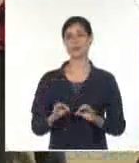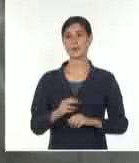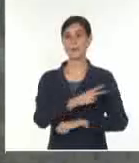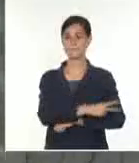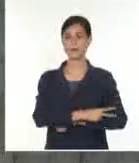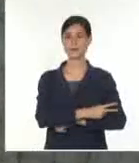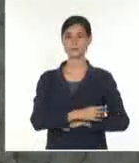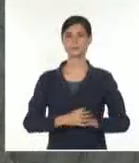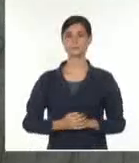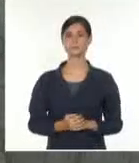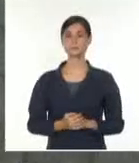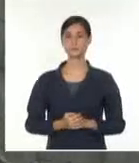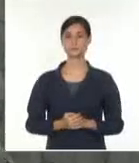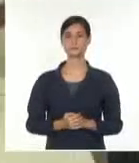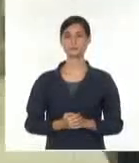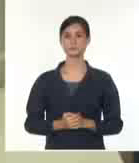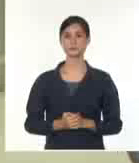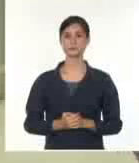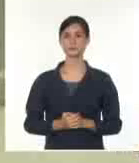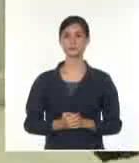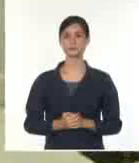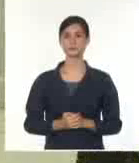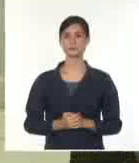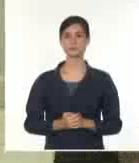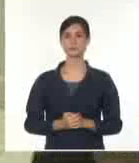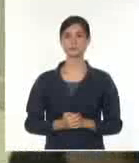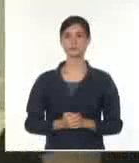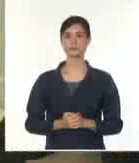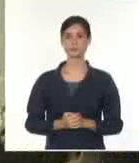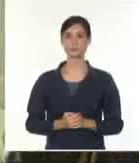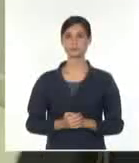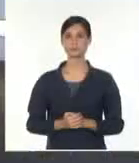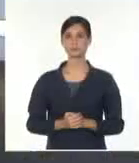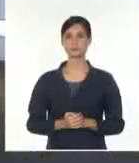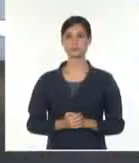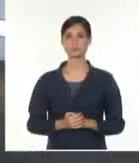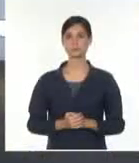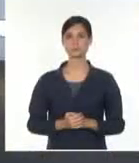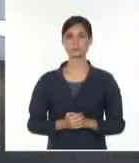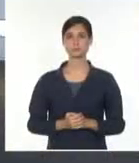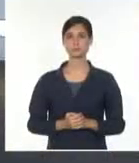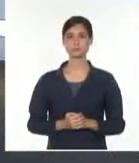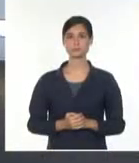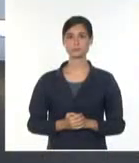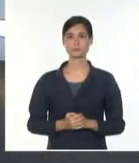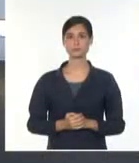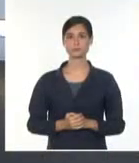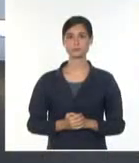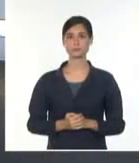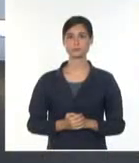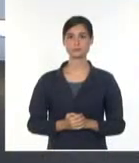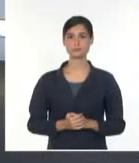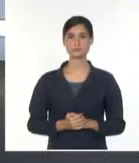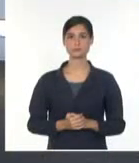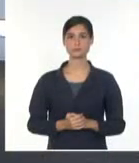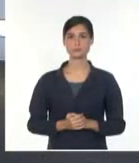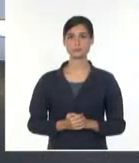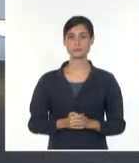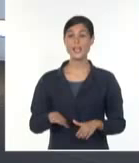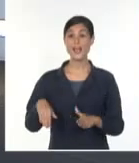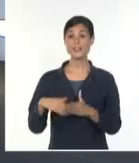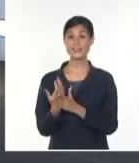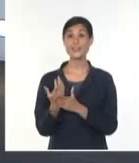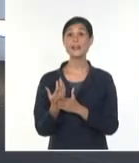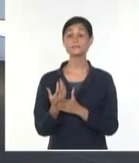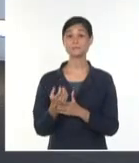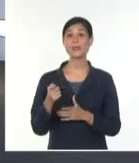vill Clara Hilda Cárdenas con yedo canal cubano de noticias este primero de julio recordamos a Juan